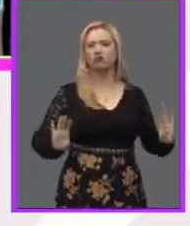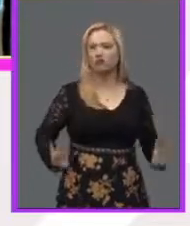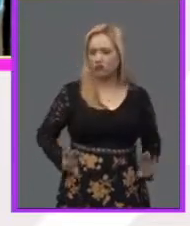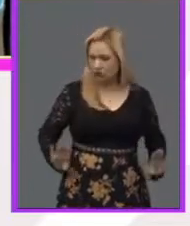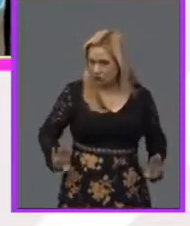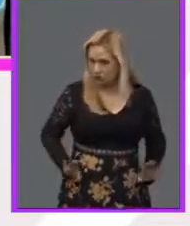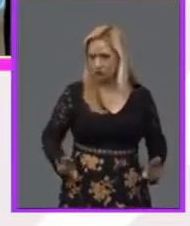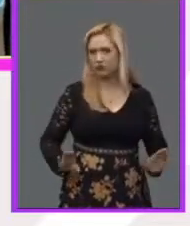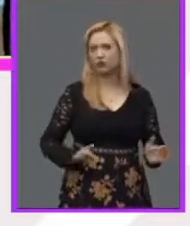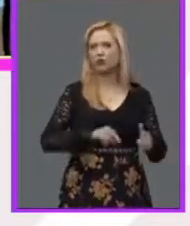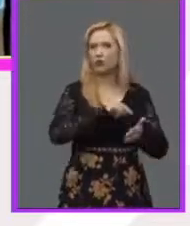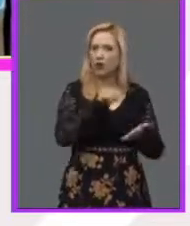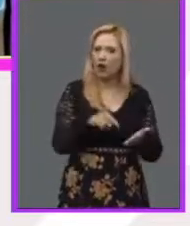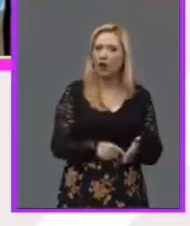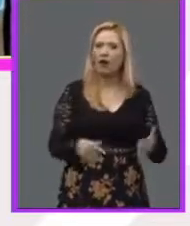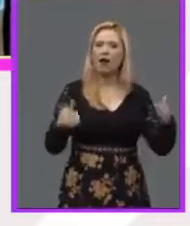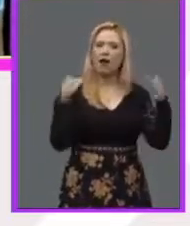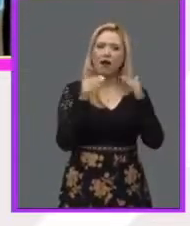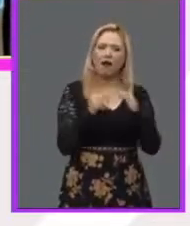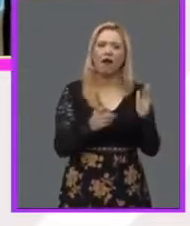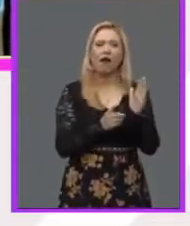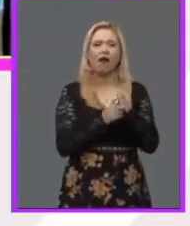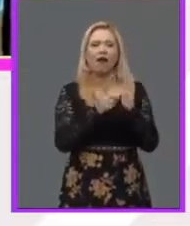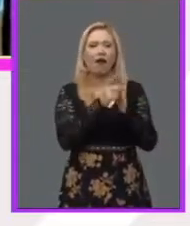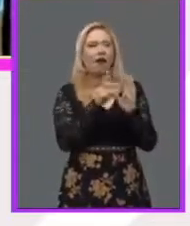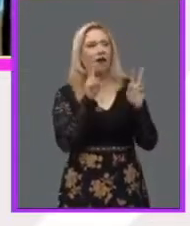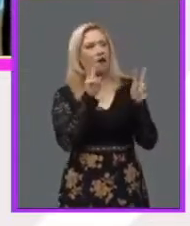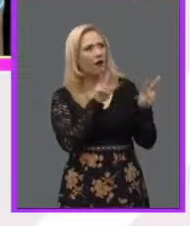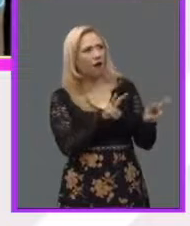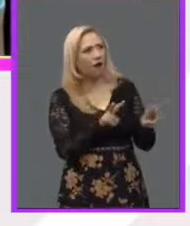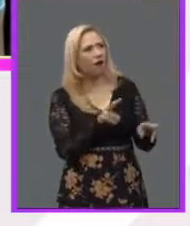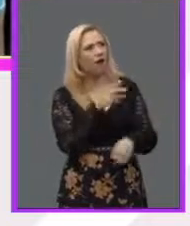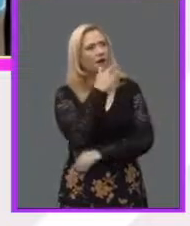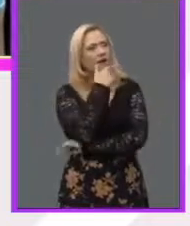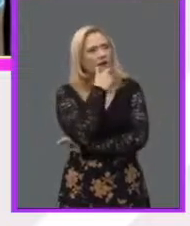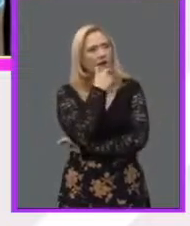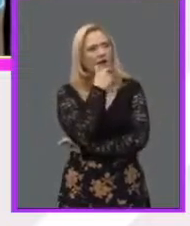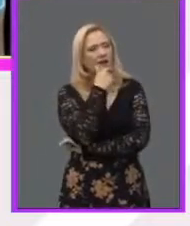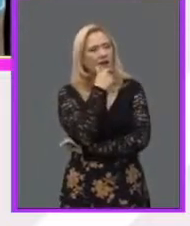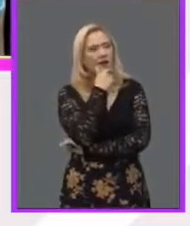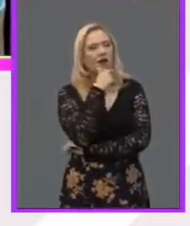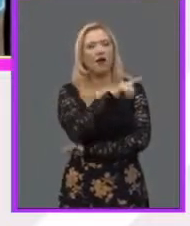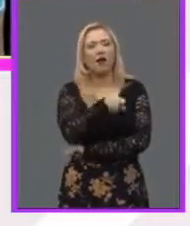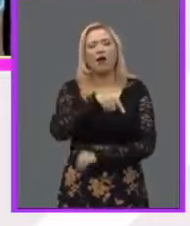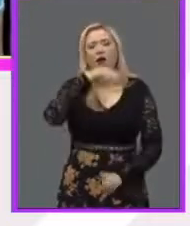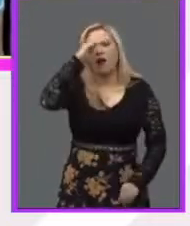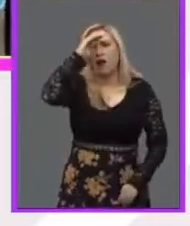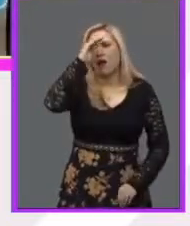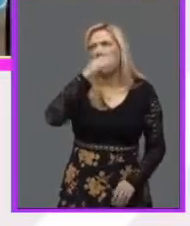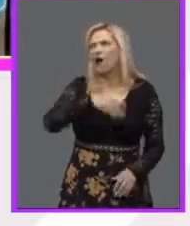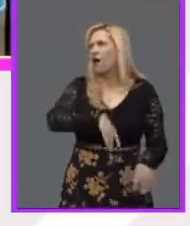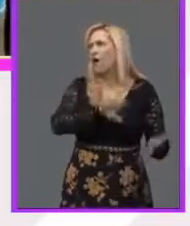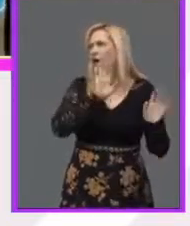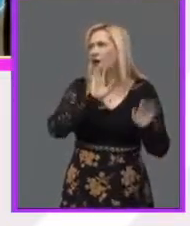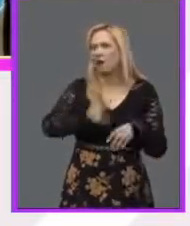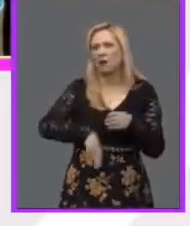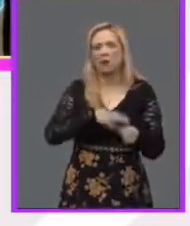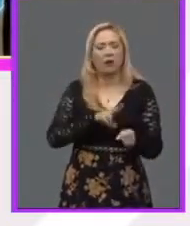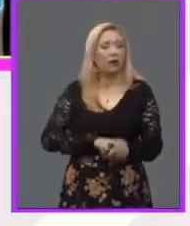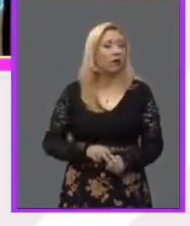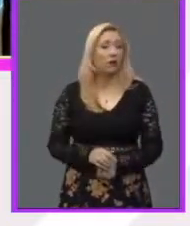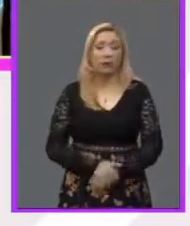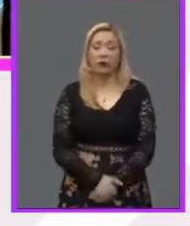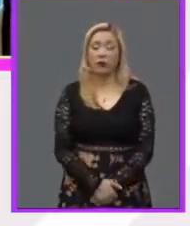vivienda digna, cómo son los espacios, ¿no? Cómo nos los imaginamos. Y las cosas que damos por sentadas nos dicen mucho de nuestra